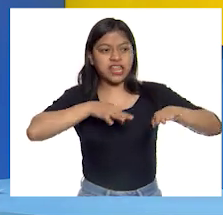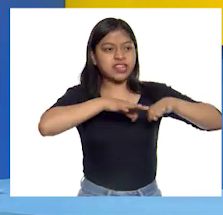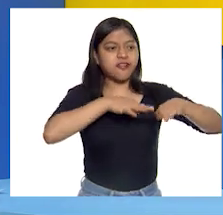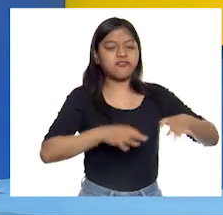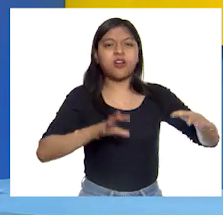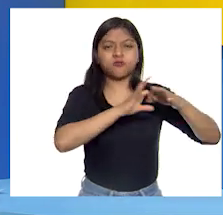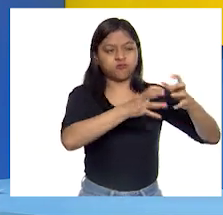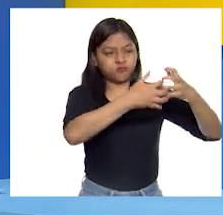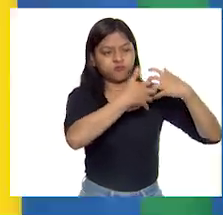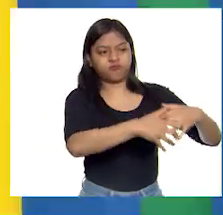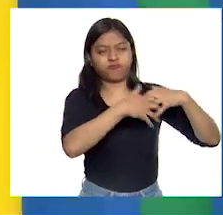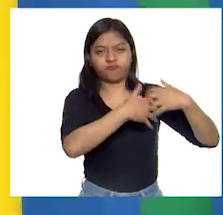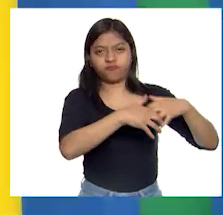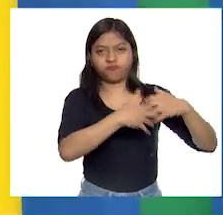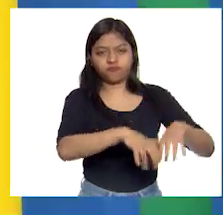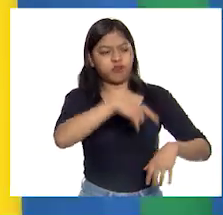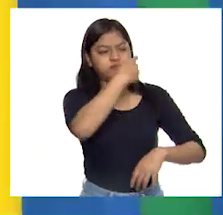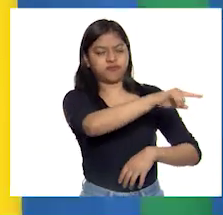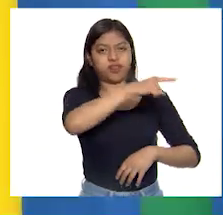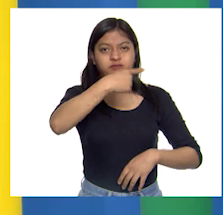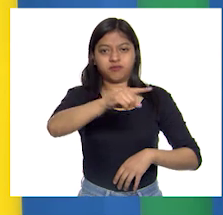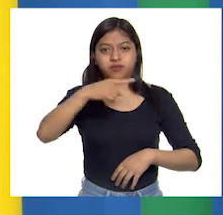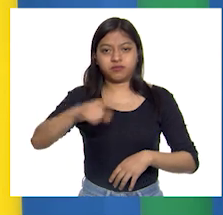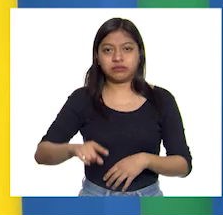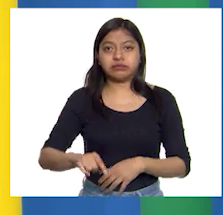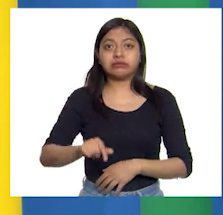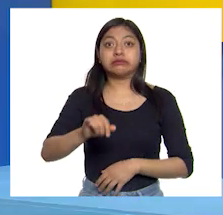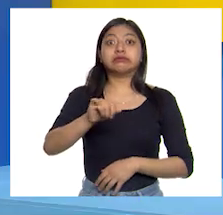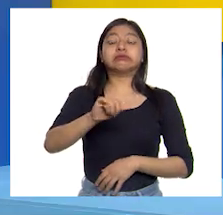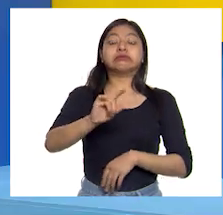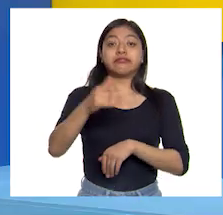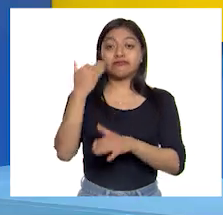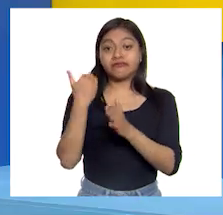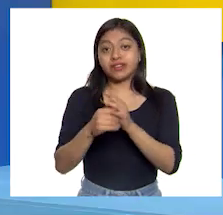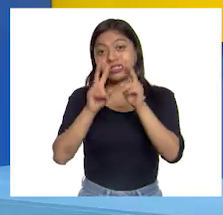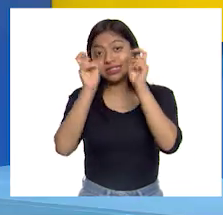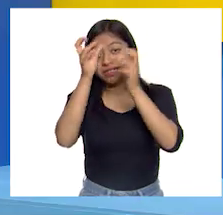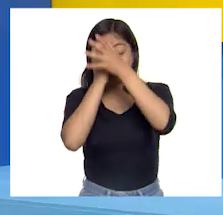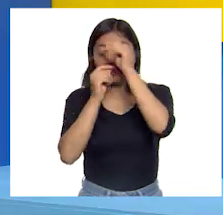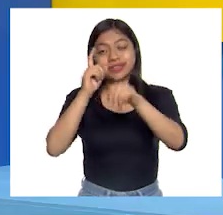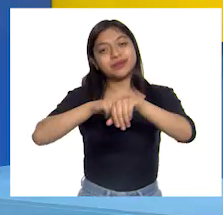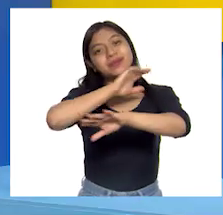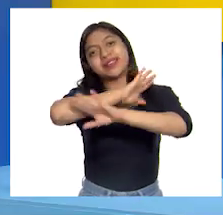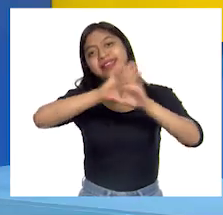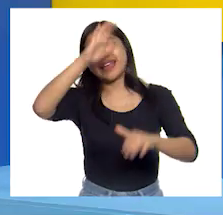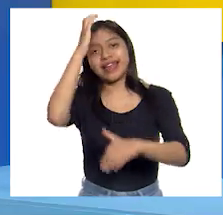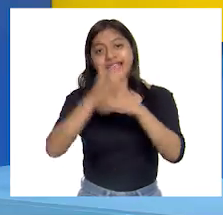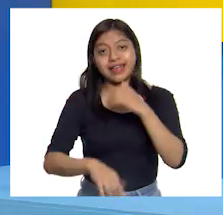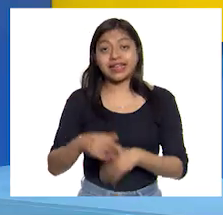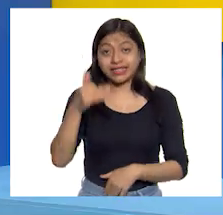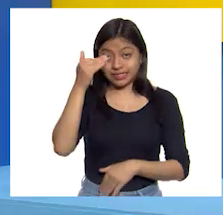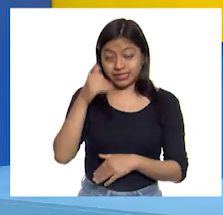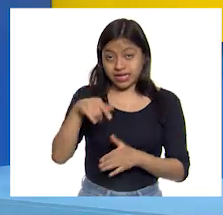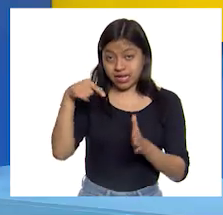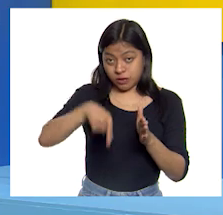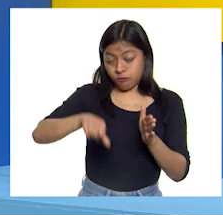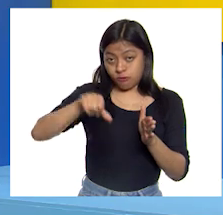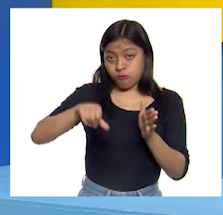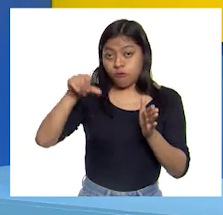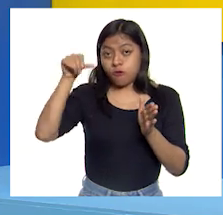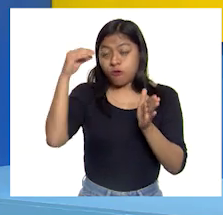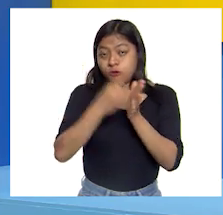tensión que tenemos que considerar, Jenny. Por ejemplo, en esta época, con el fin de garantizar el orden y la paz social,